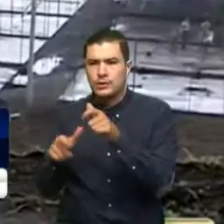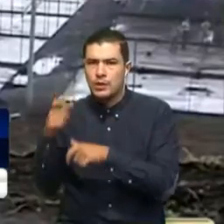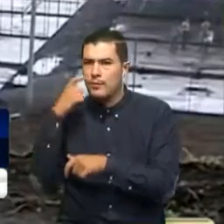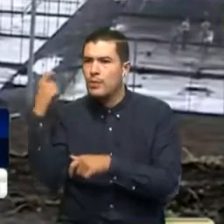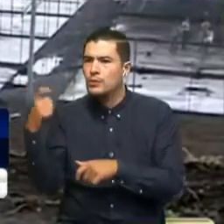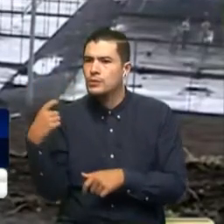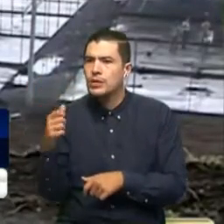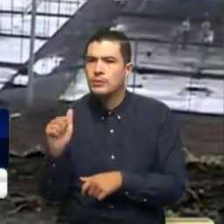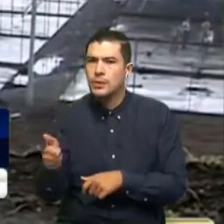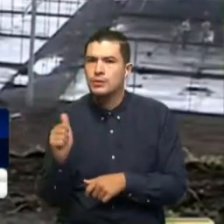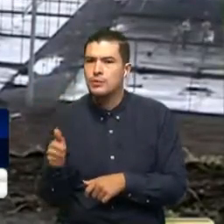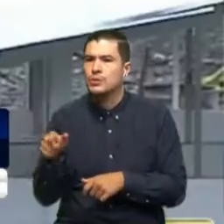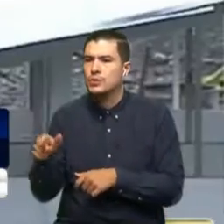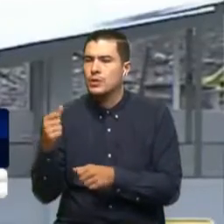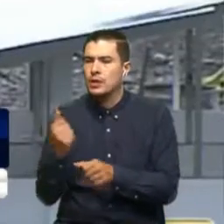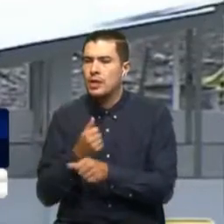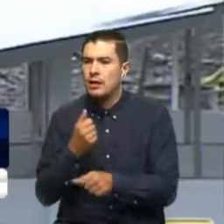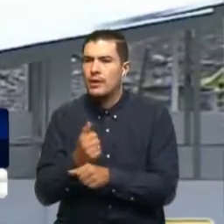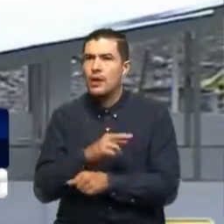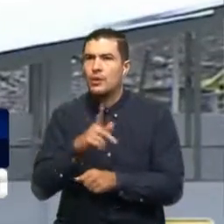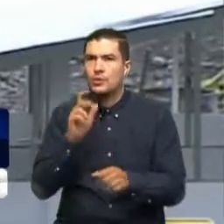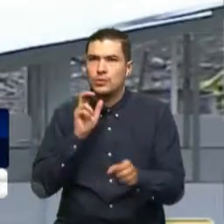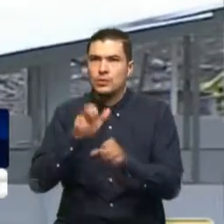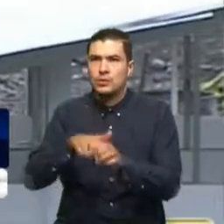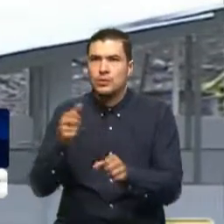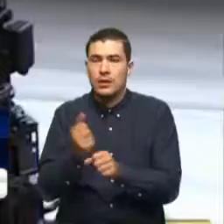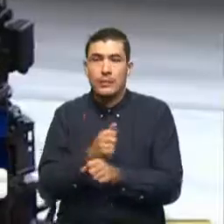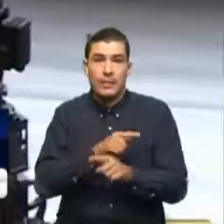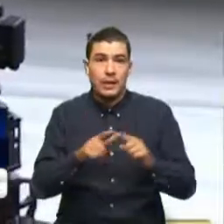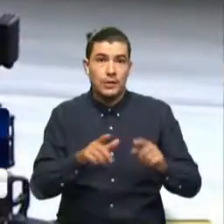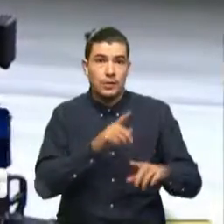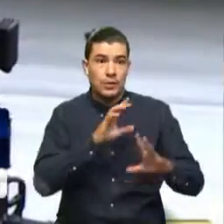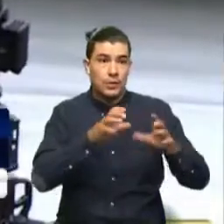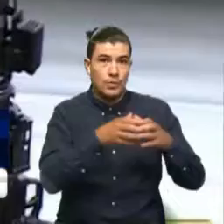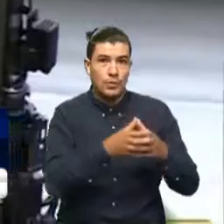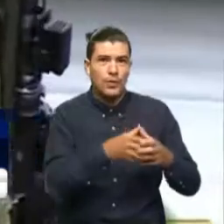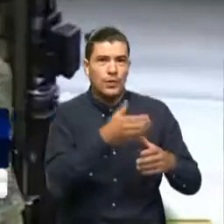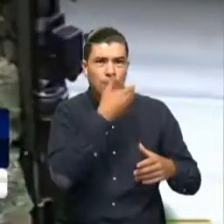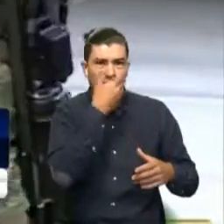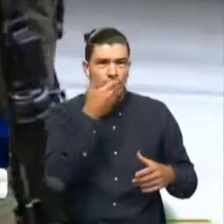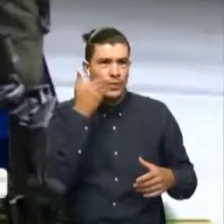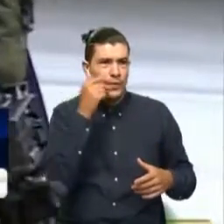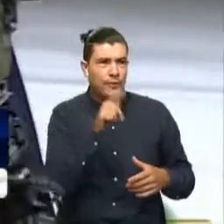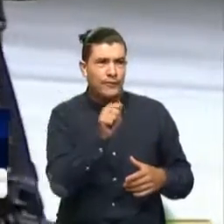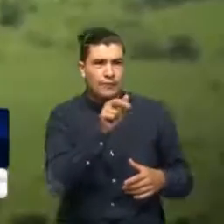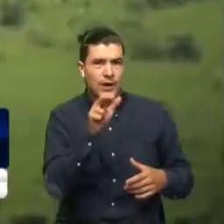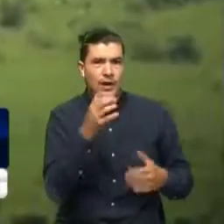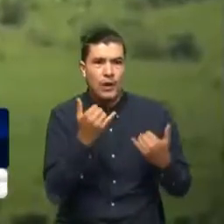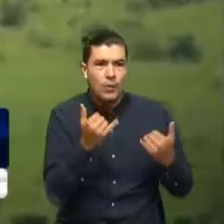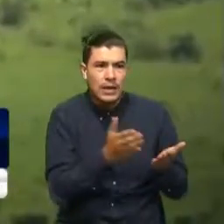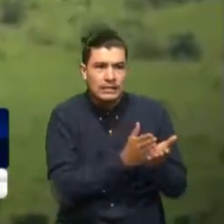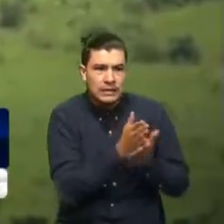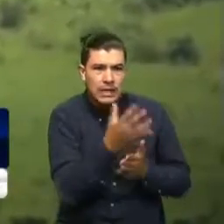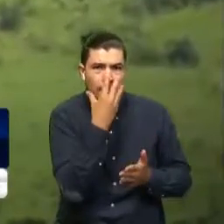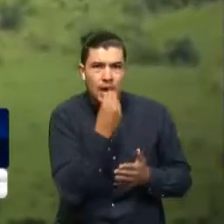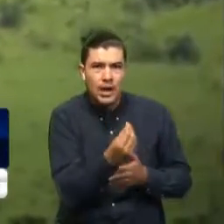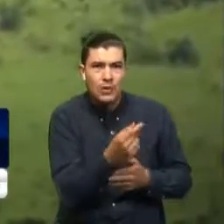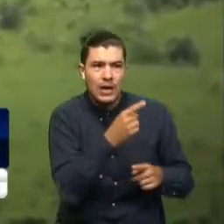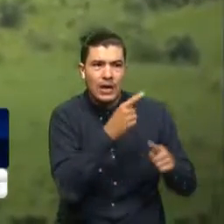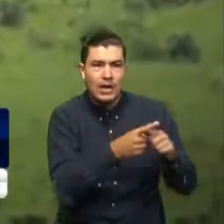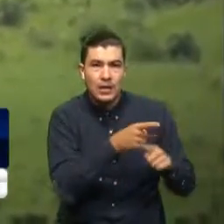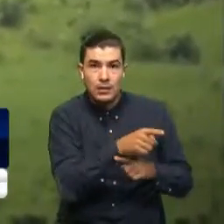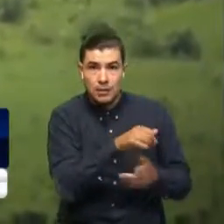empleo de ingresos de ocupación y las disidencias de las farc según la onu preocupa el reclutamiento